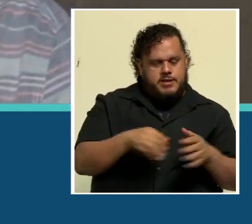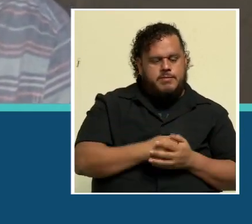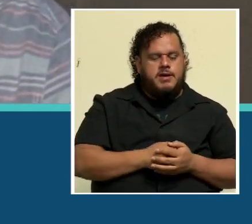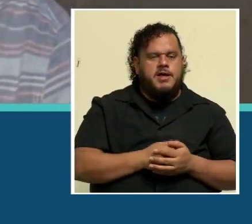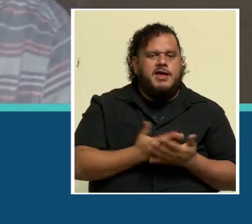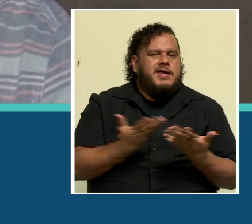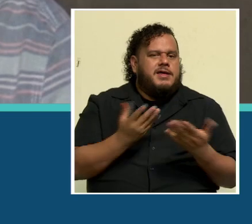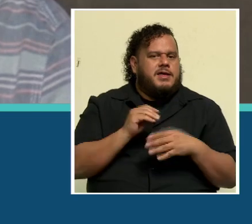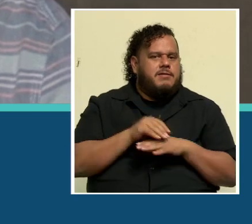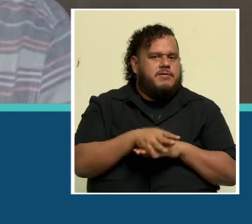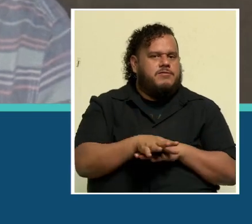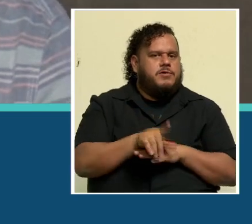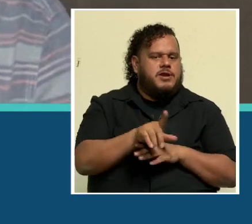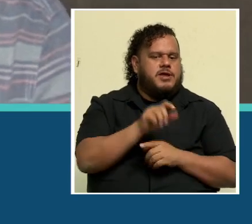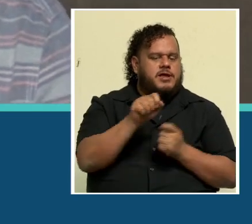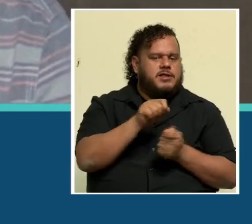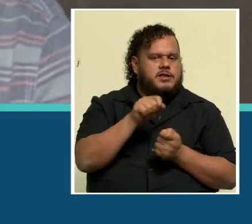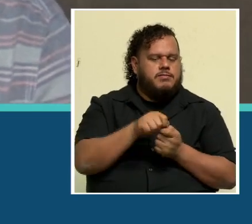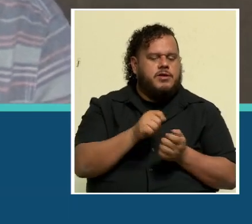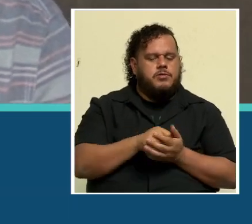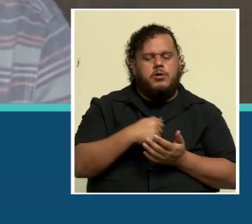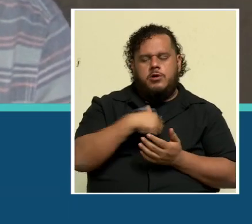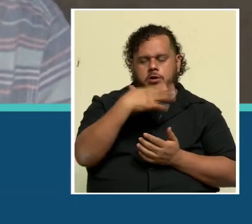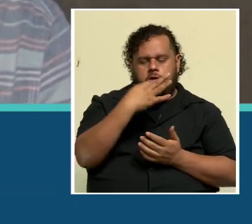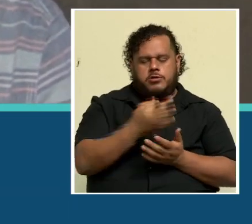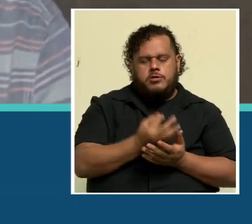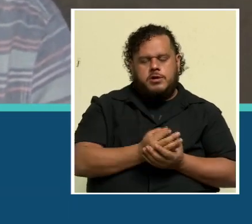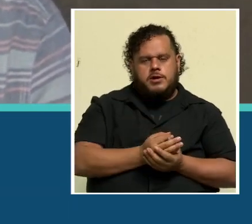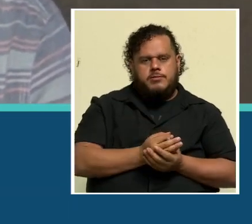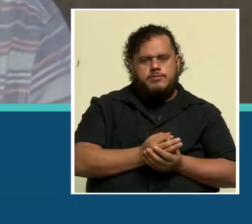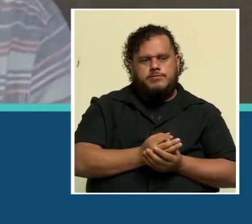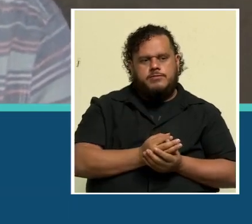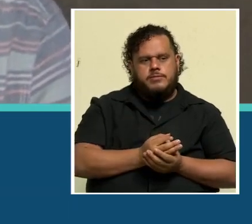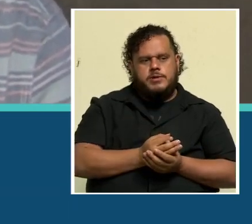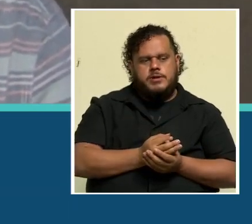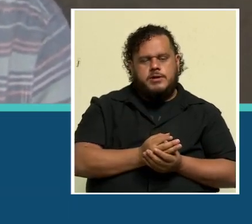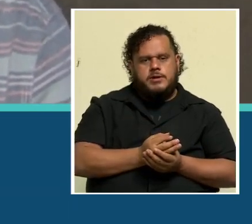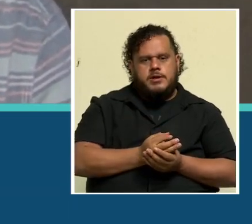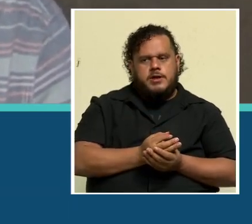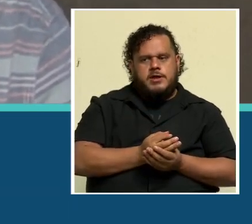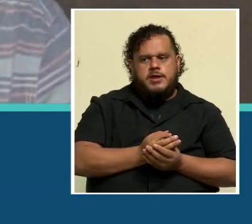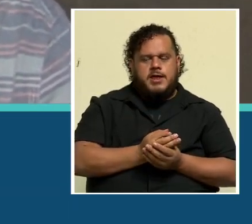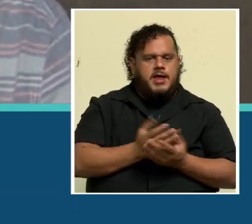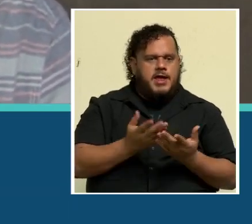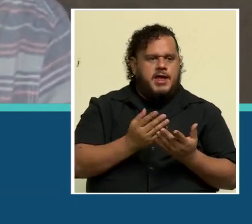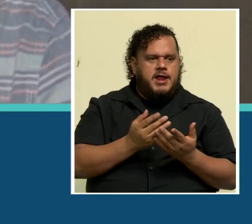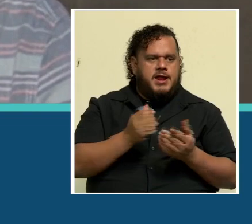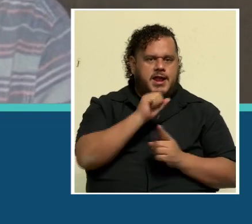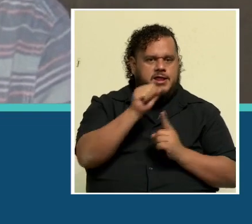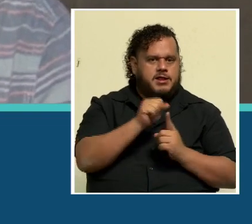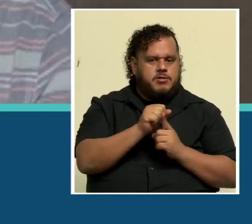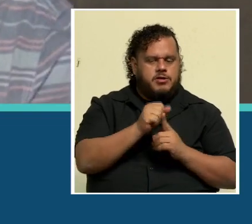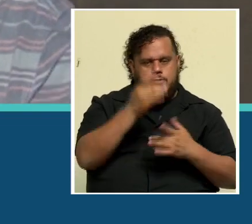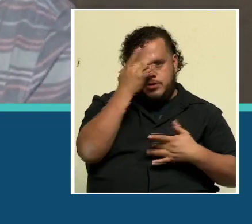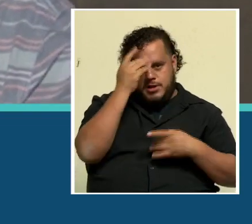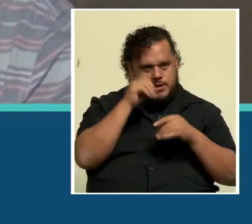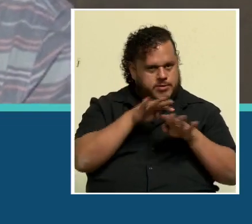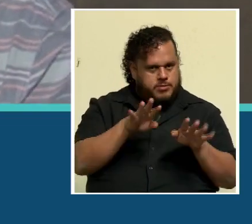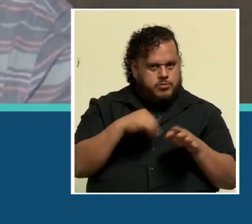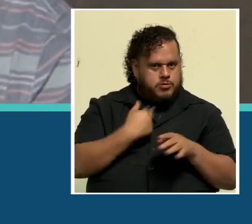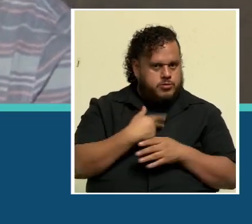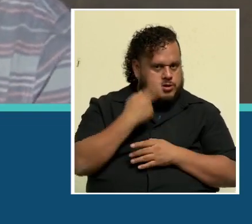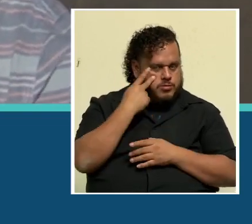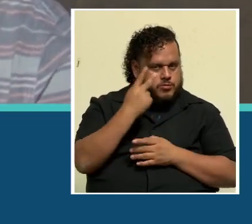tanto va a influir ese aspecto? Creo que digamos en el caso de la pandemia, a pesar de que estamos viendo un